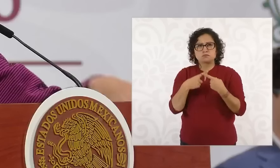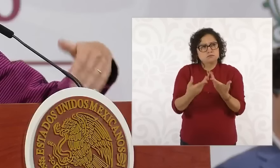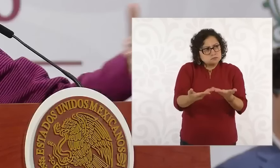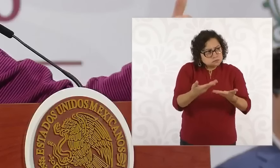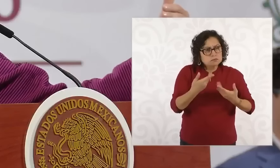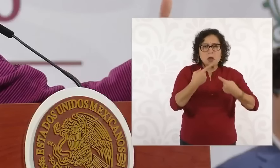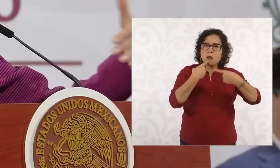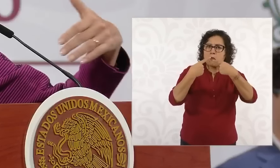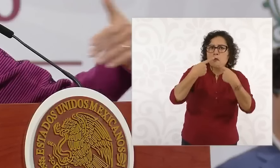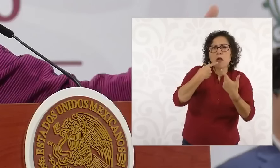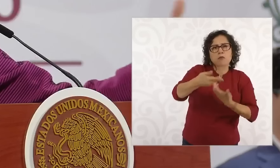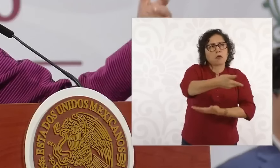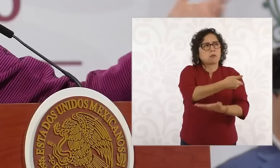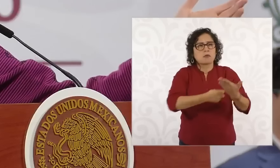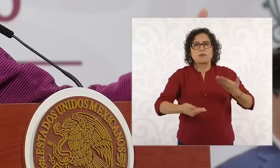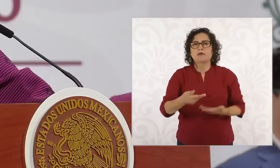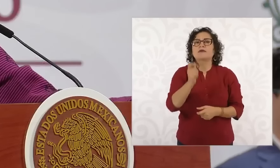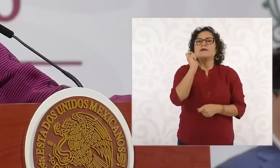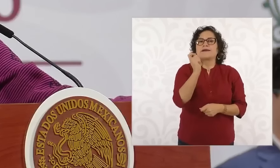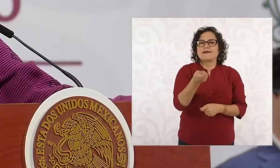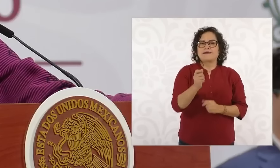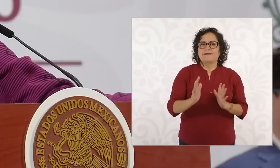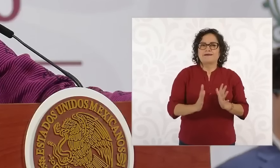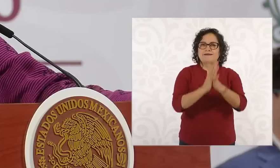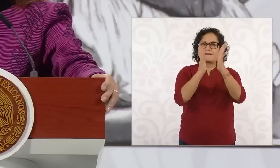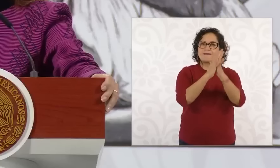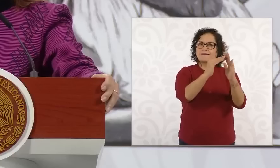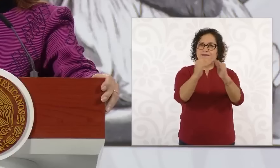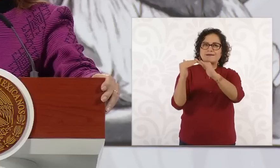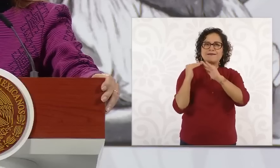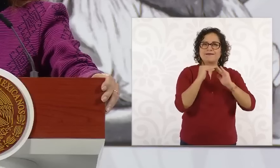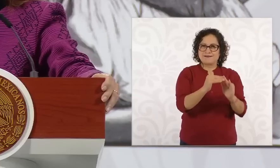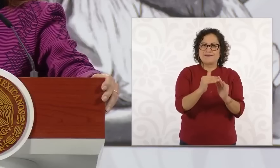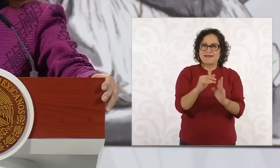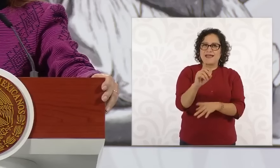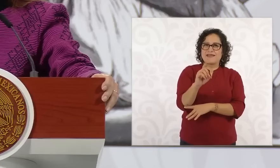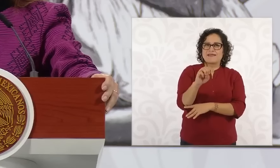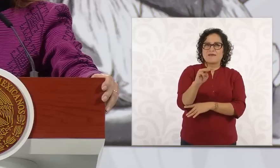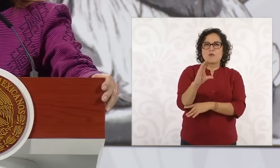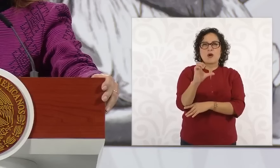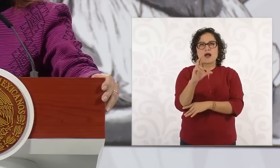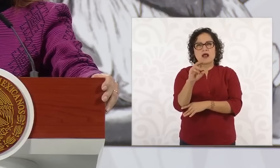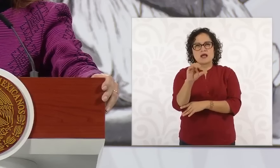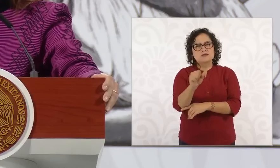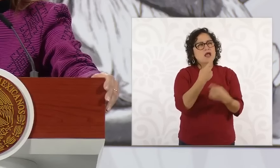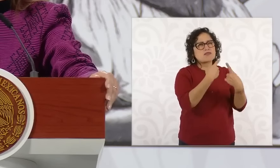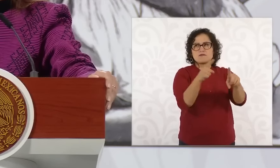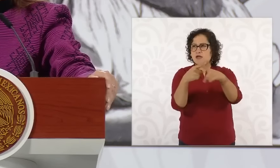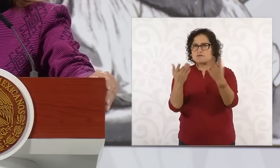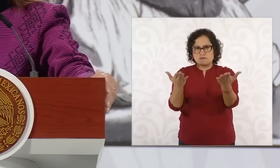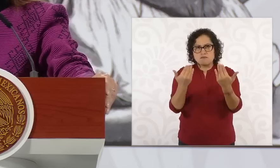no queremos pensamiento único. La democracia es eso, que se oigan todas las voces. Claro, el pueblo